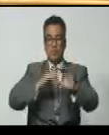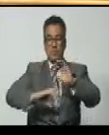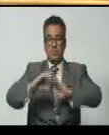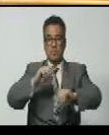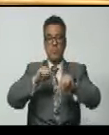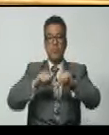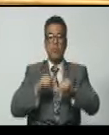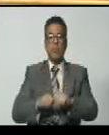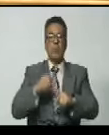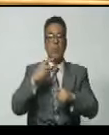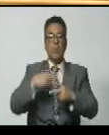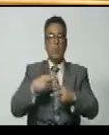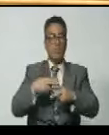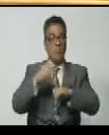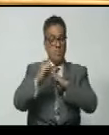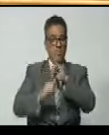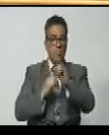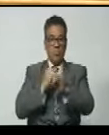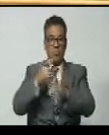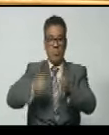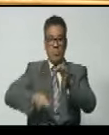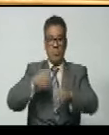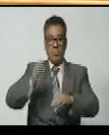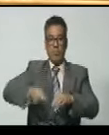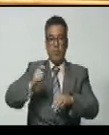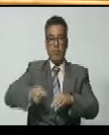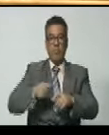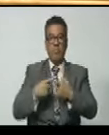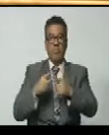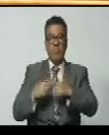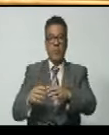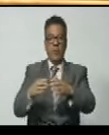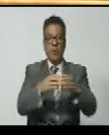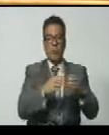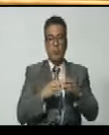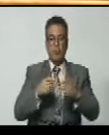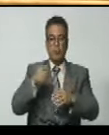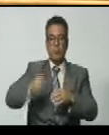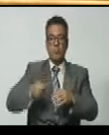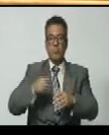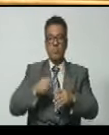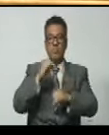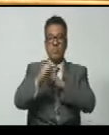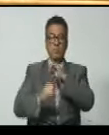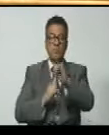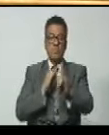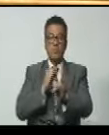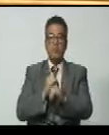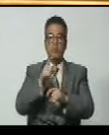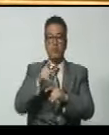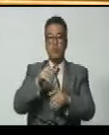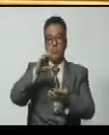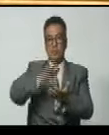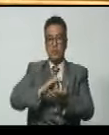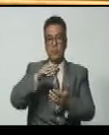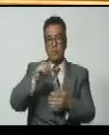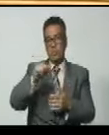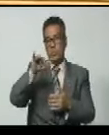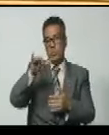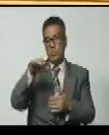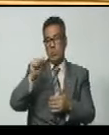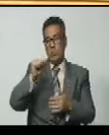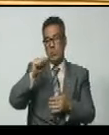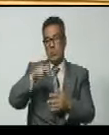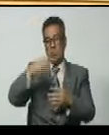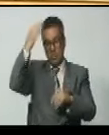Químicas, Corte Penal Internacional, demás organismos y tribunales internacionales, con sede en La Haya, en